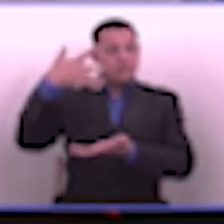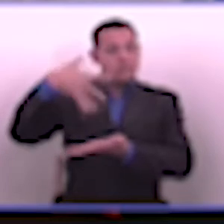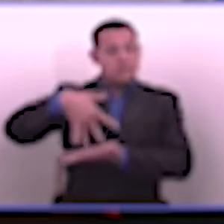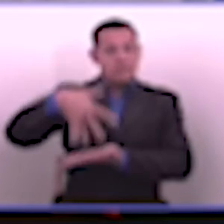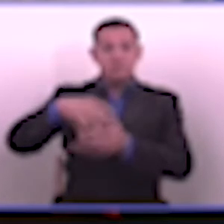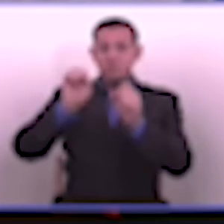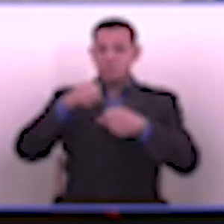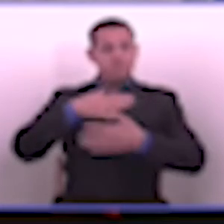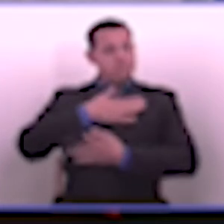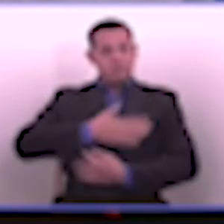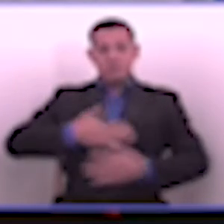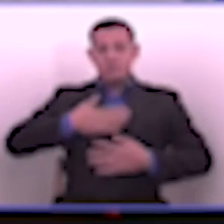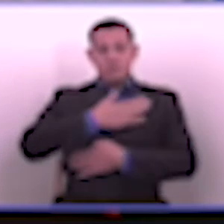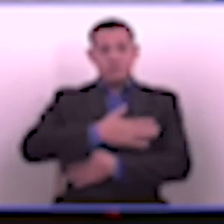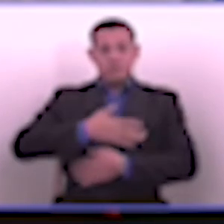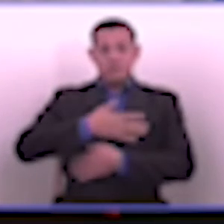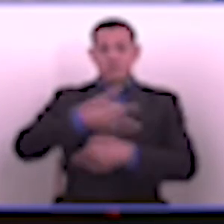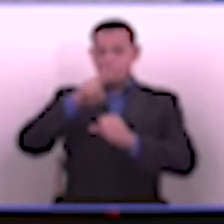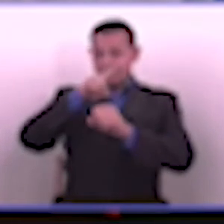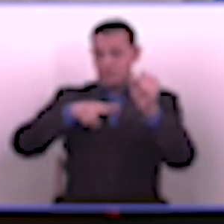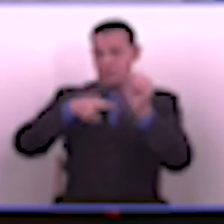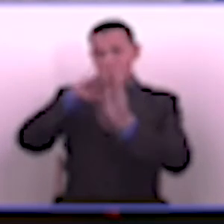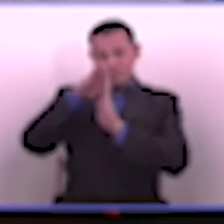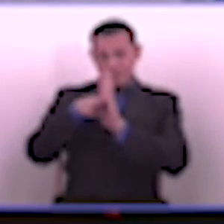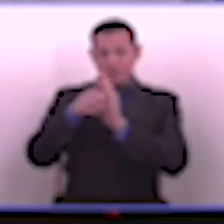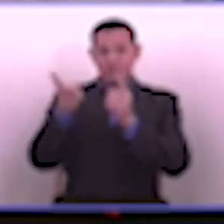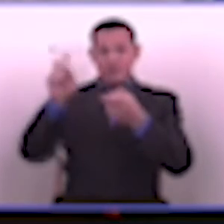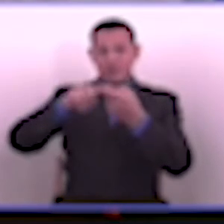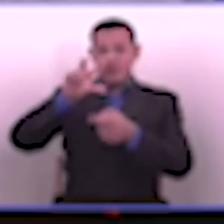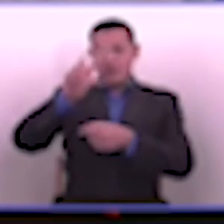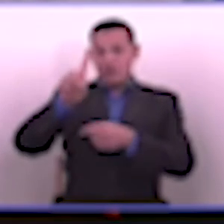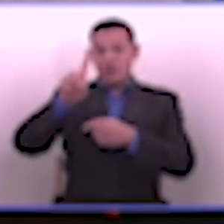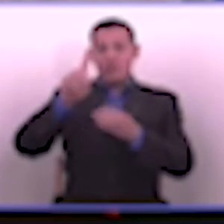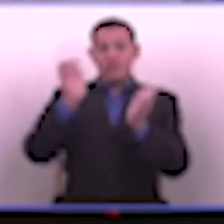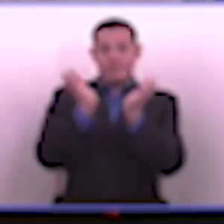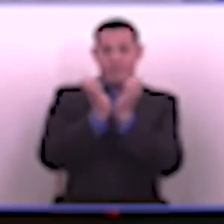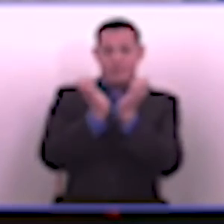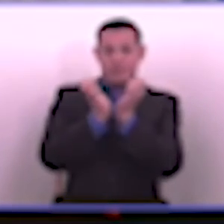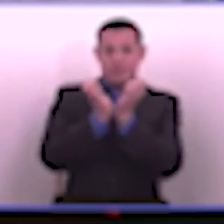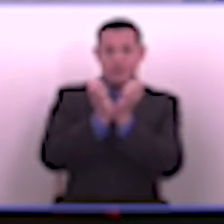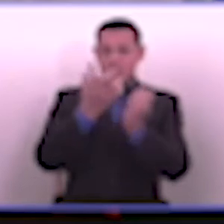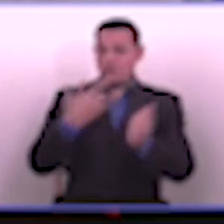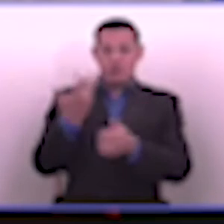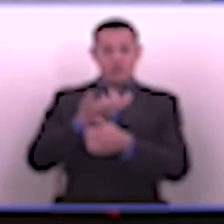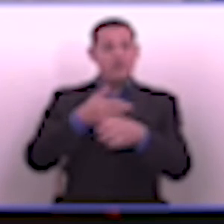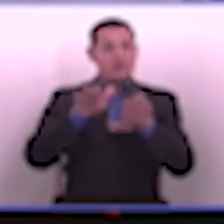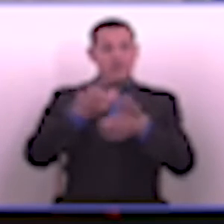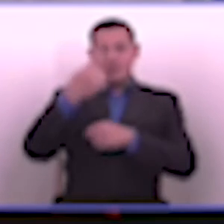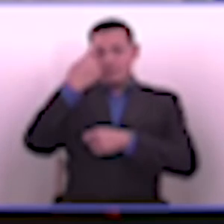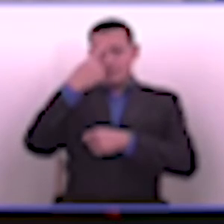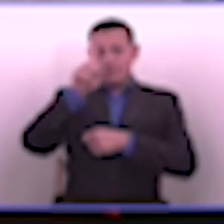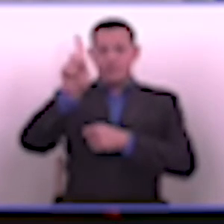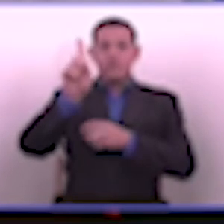podrá gozar de estos precios hasta el 31 de mayo y todo gracias a la iniciativa